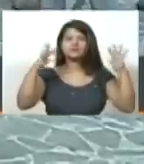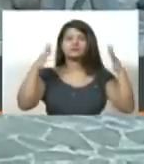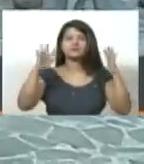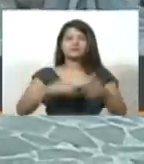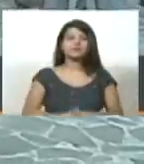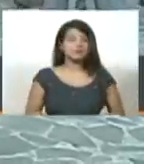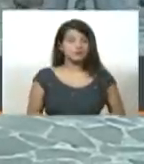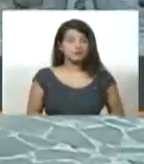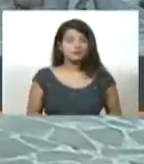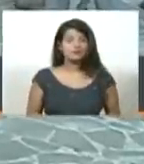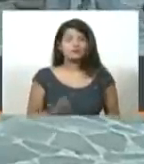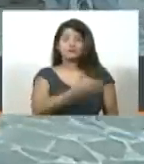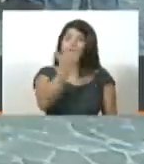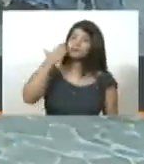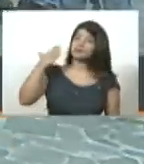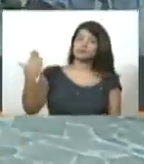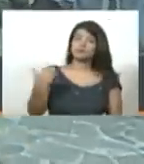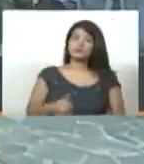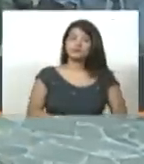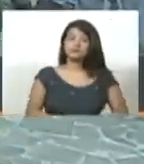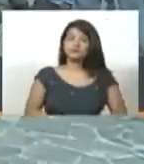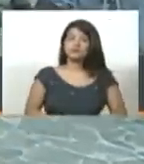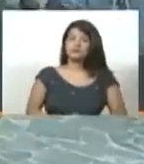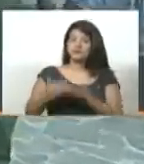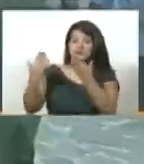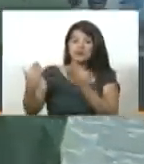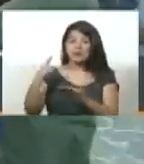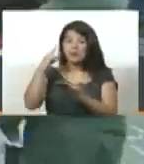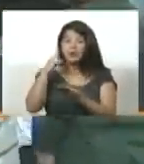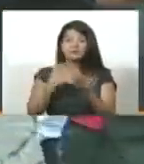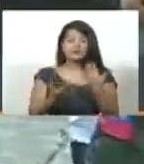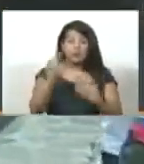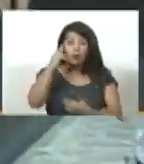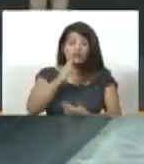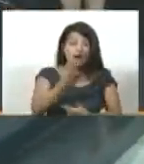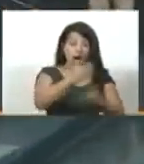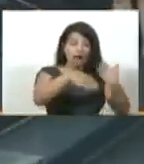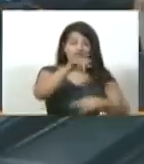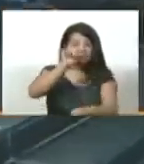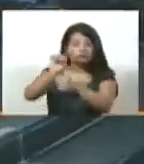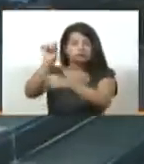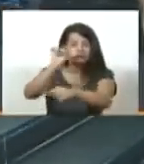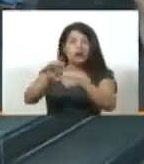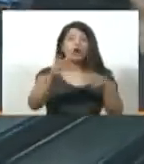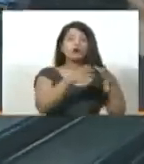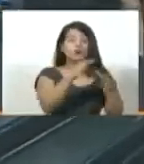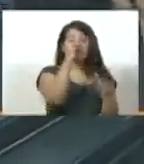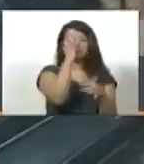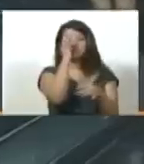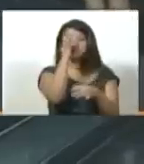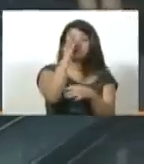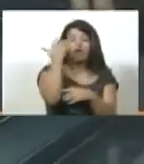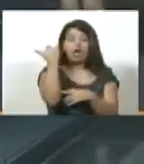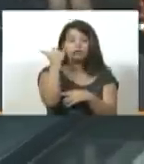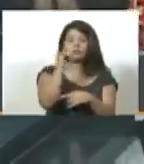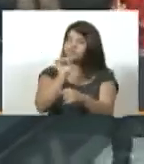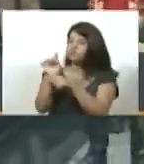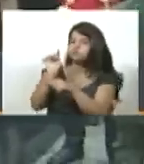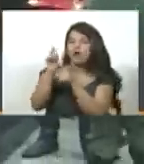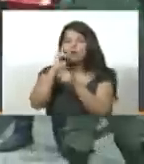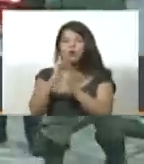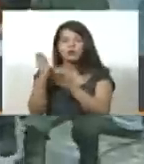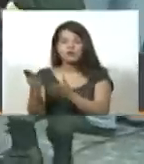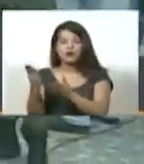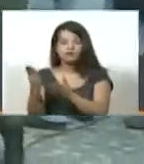El padre de la patria, atacado y vilipendiado por la oligarquía de la época y hoy, actualmente,